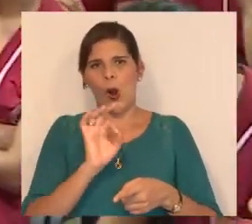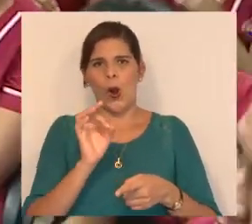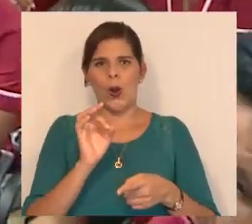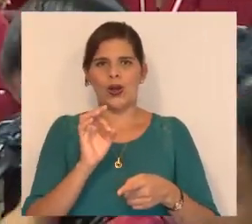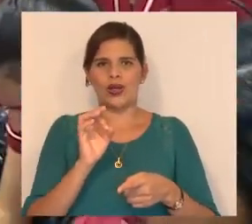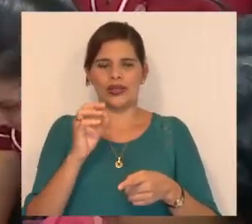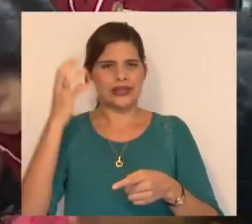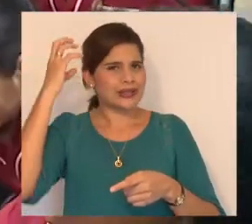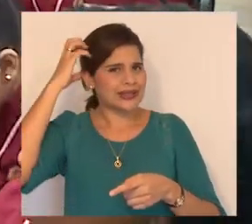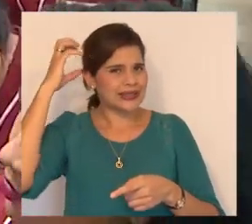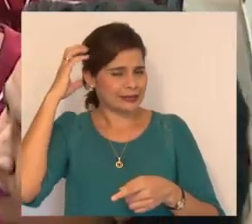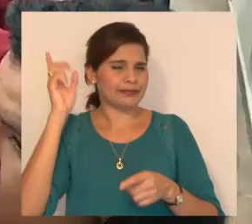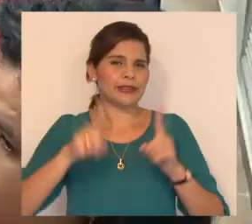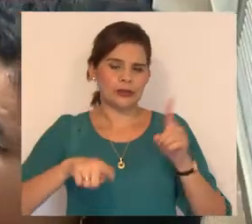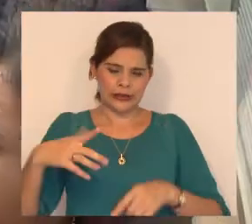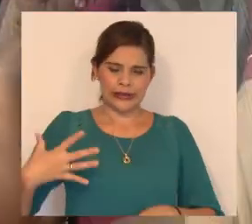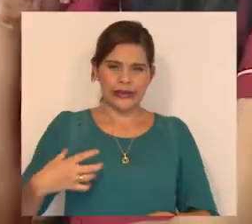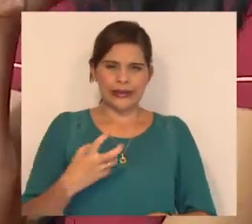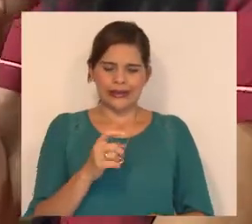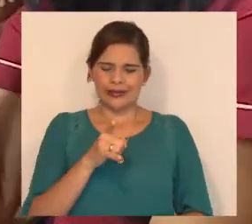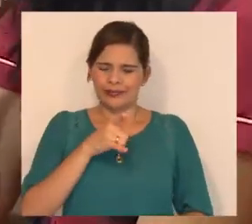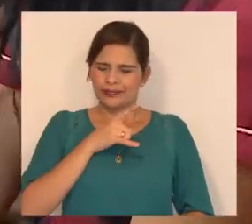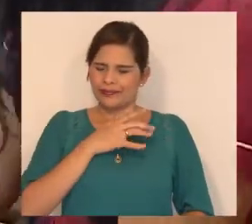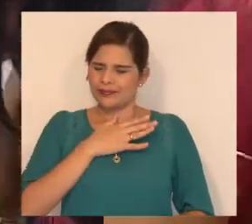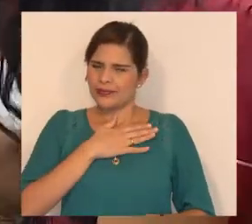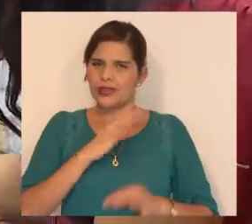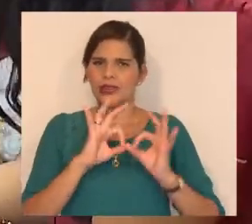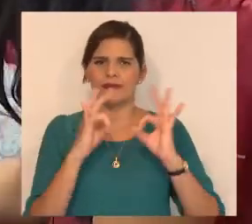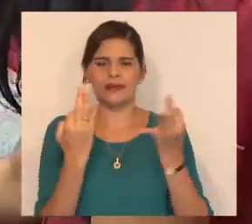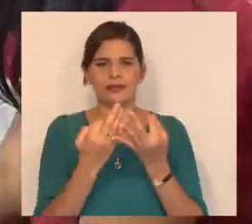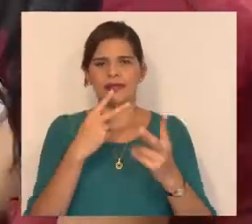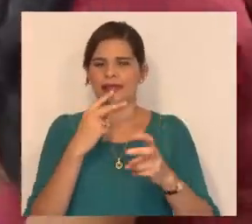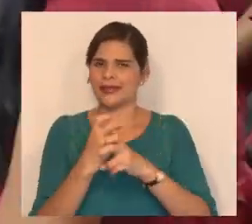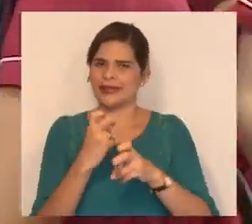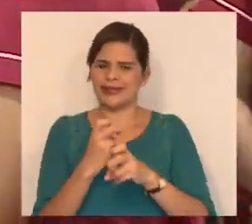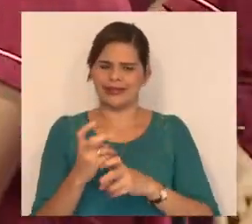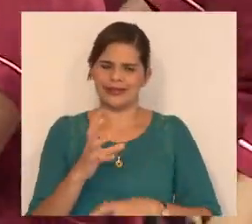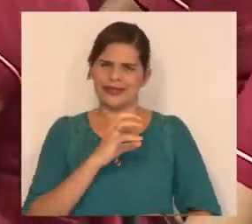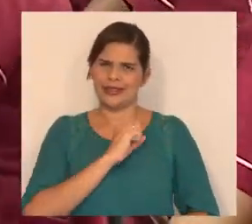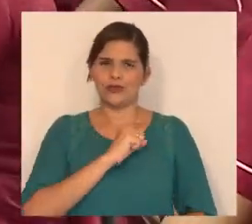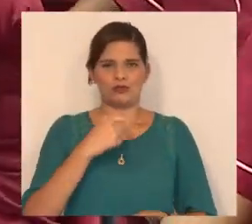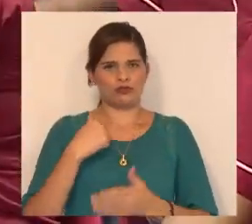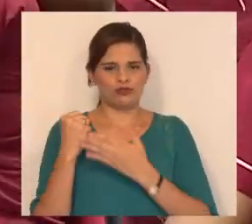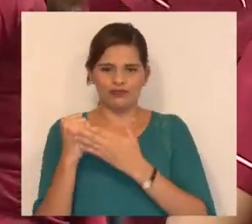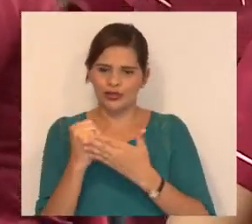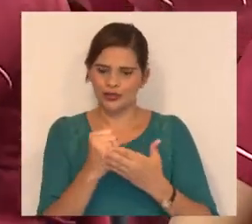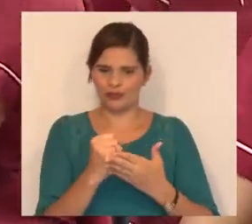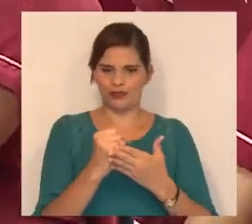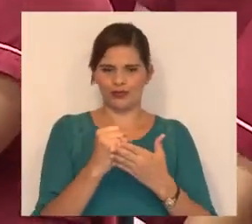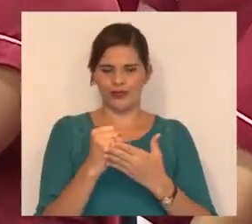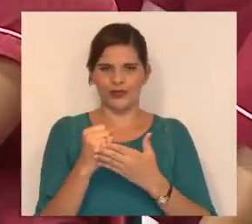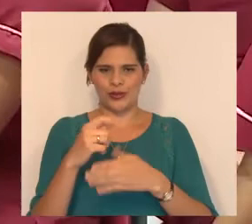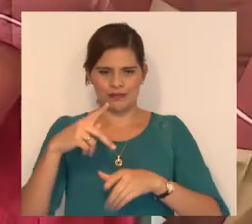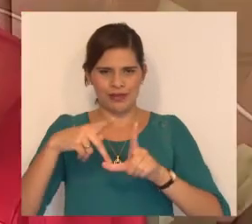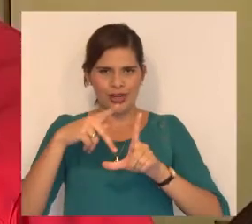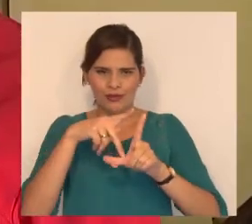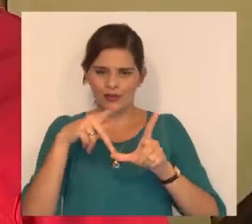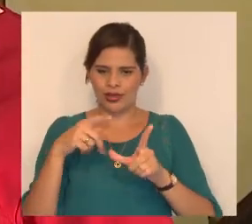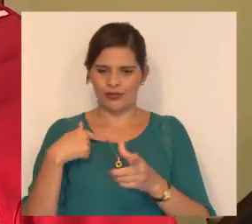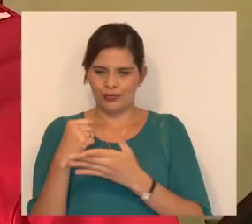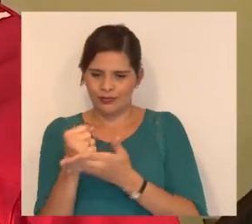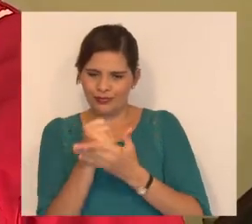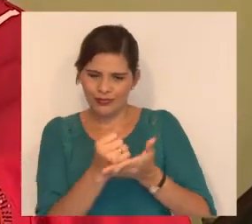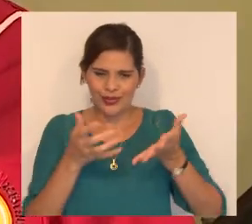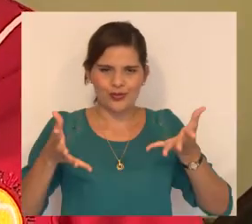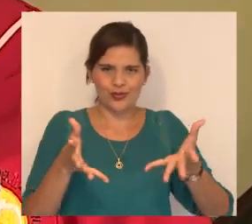como leucemia, cáncer en el parte del cerebro, en la cabeza. Entonces son familias que viven agobiadas,